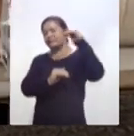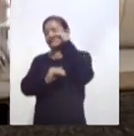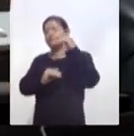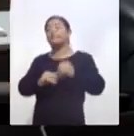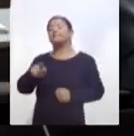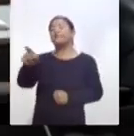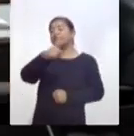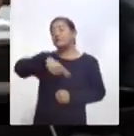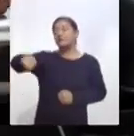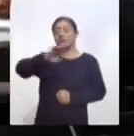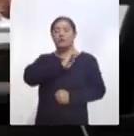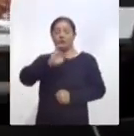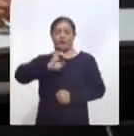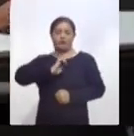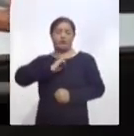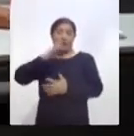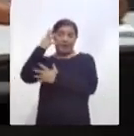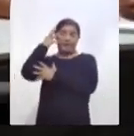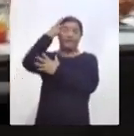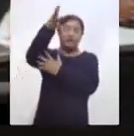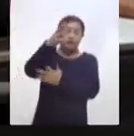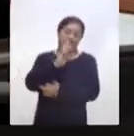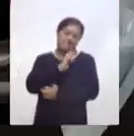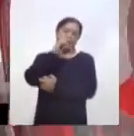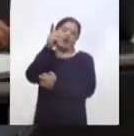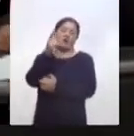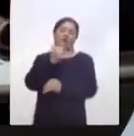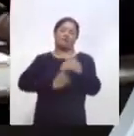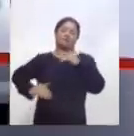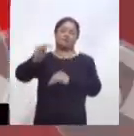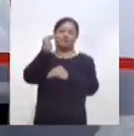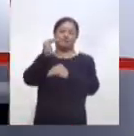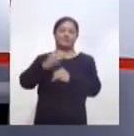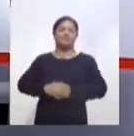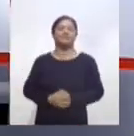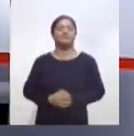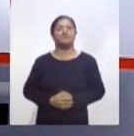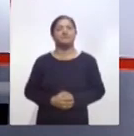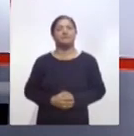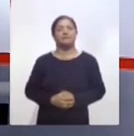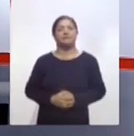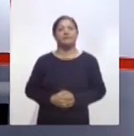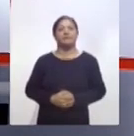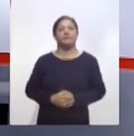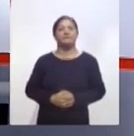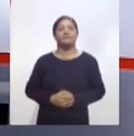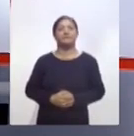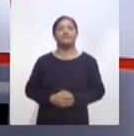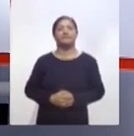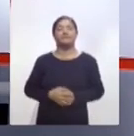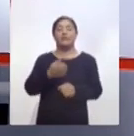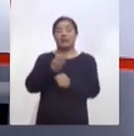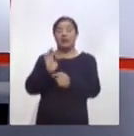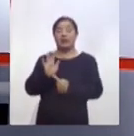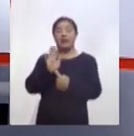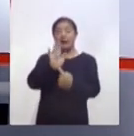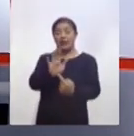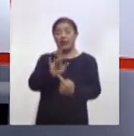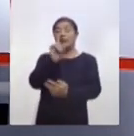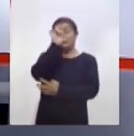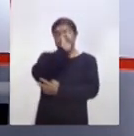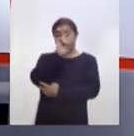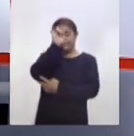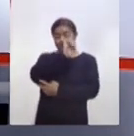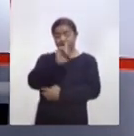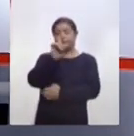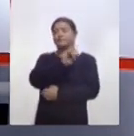futuras competencias de los atletas. Y aquí le presentamos algunas recomendaciones